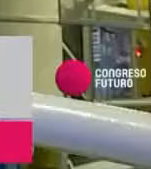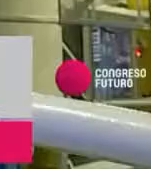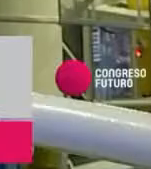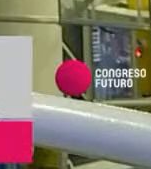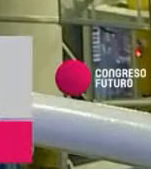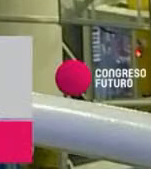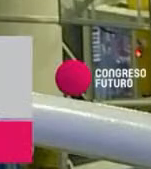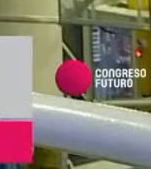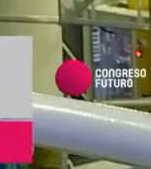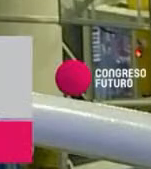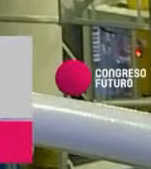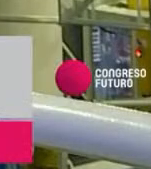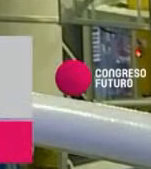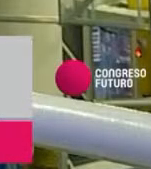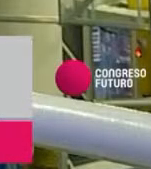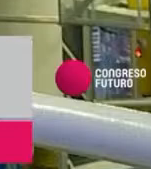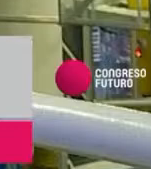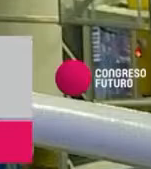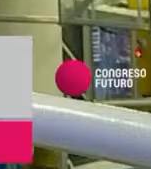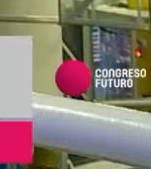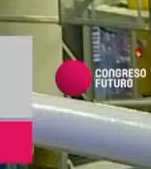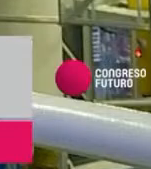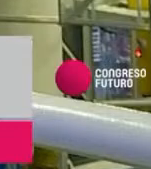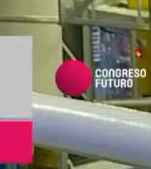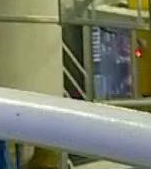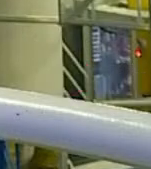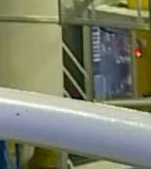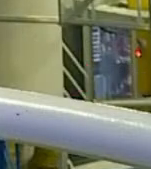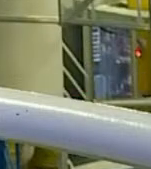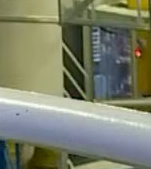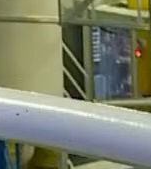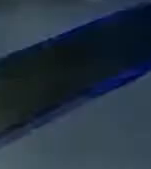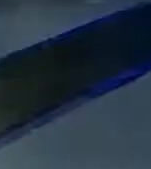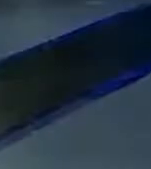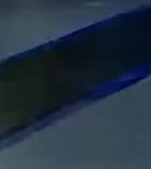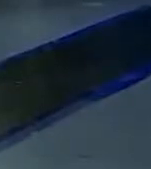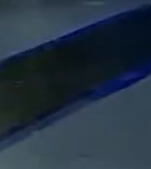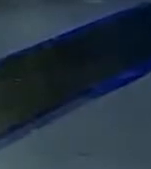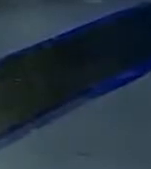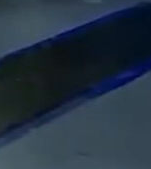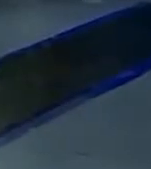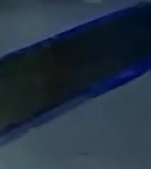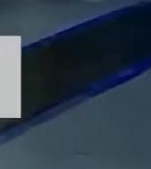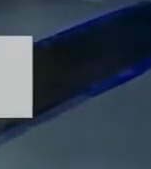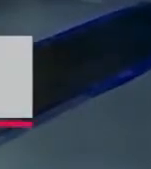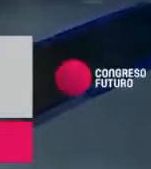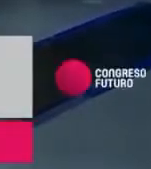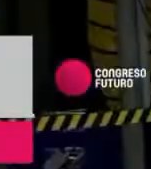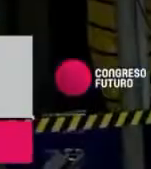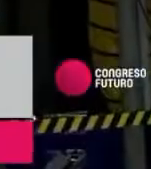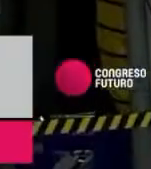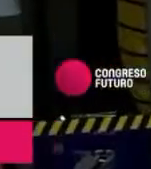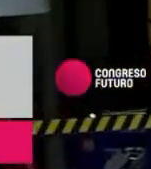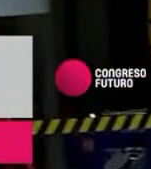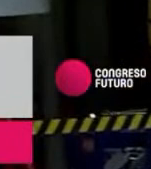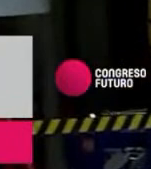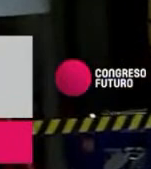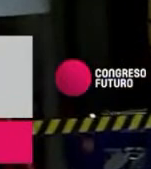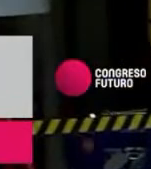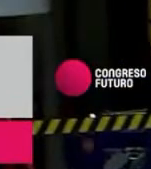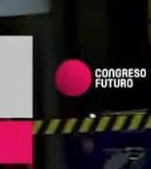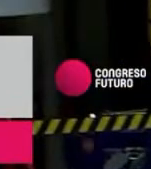de la forma correcta para tener una precisión perfecta. Ese trabajo puede tardar 2 años sin detención.